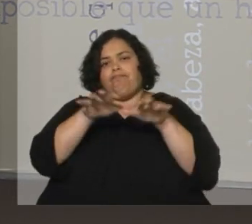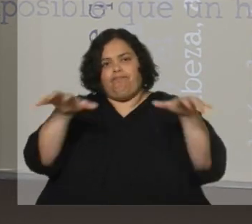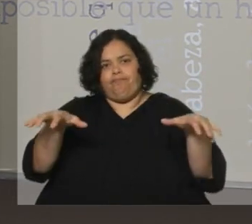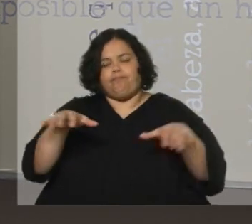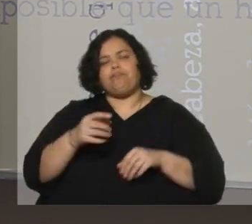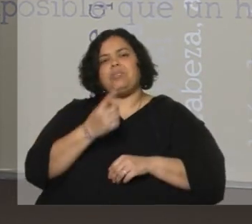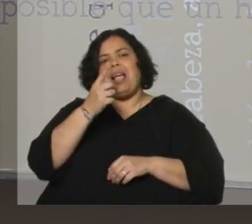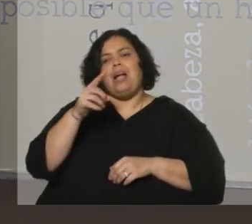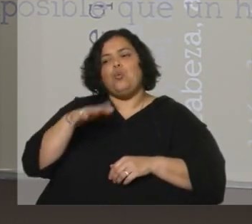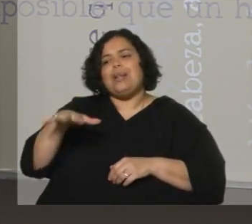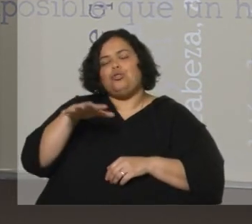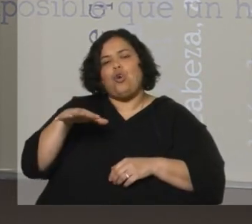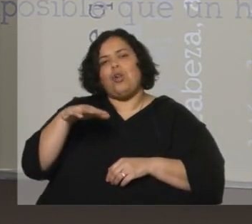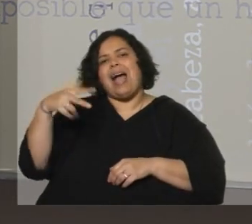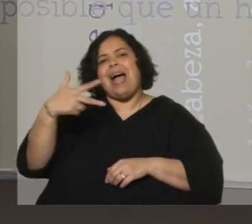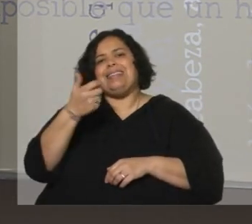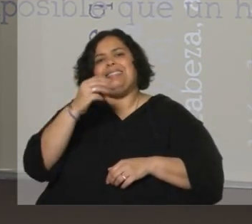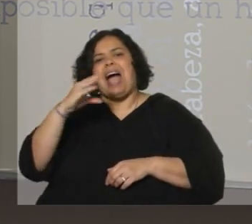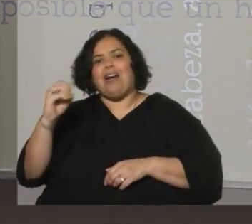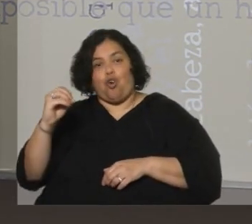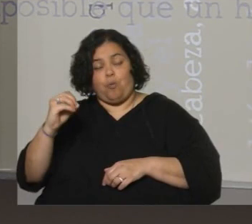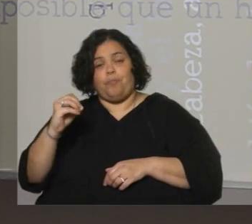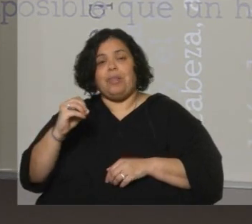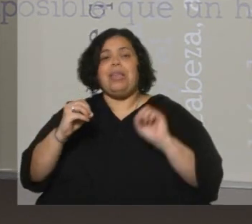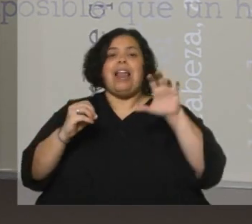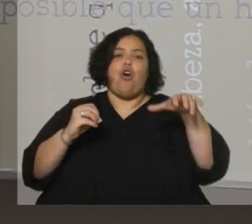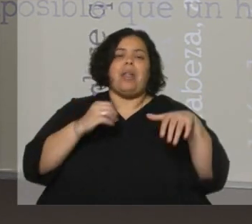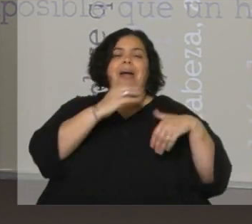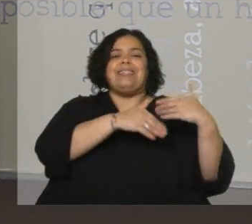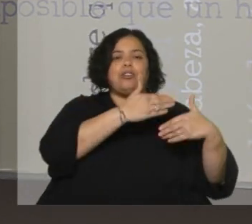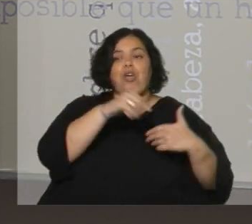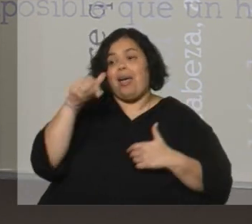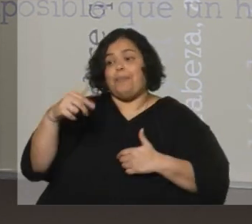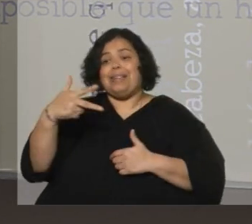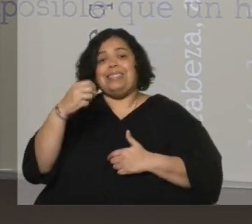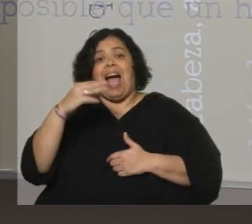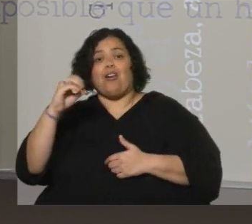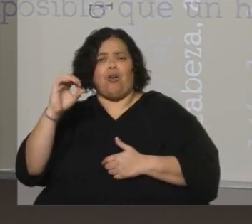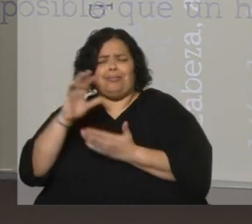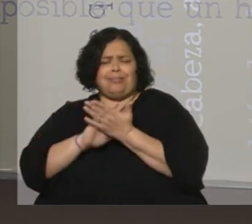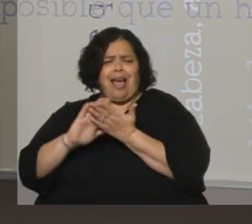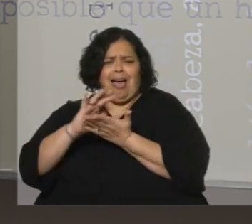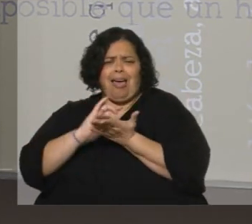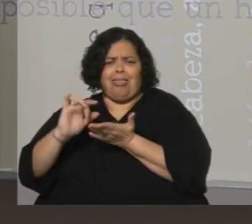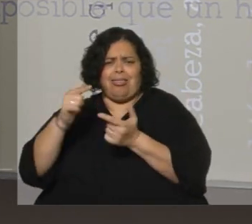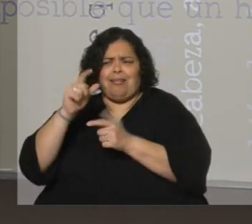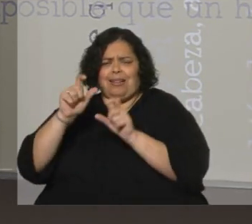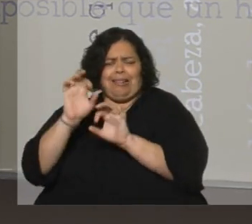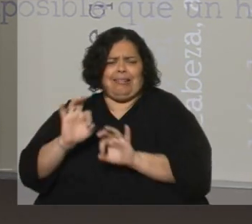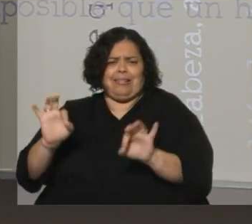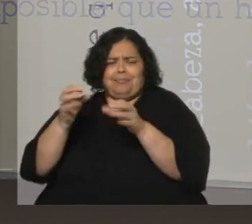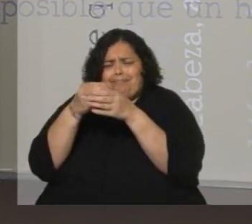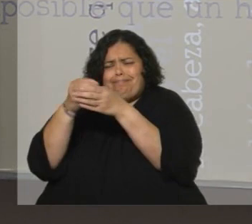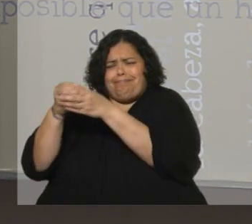desarrollada y el Chaco hace 15 o 20 años atrás era la nada misma no este prácticamente no tenía ni población había una colonia